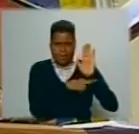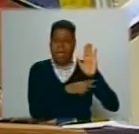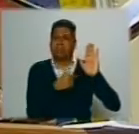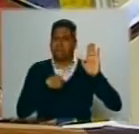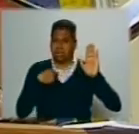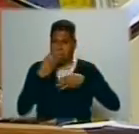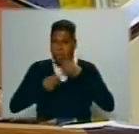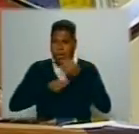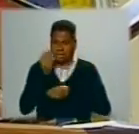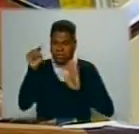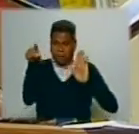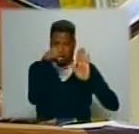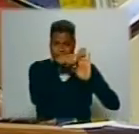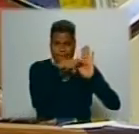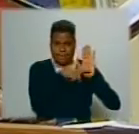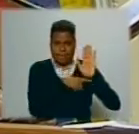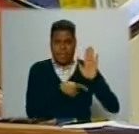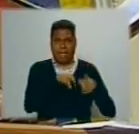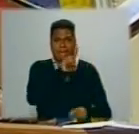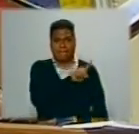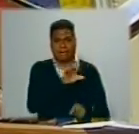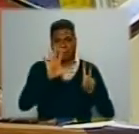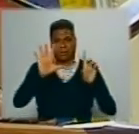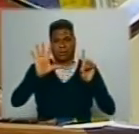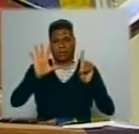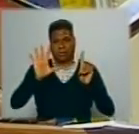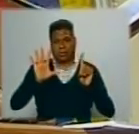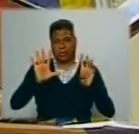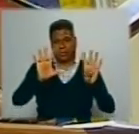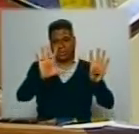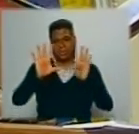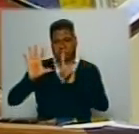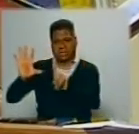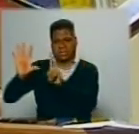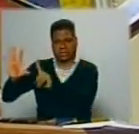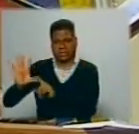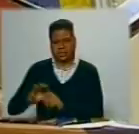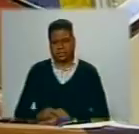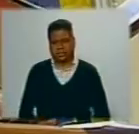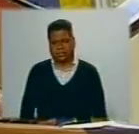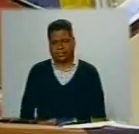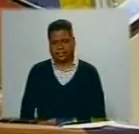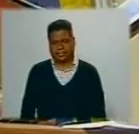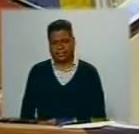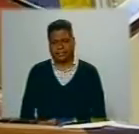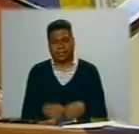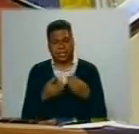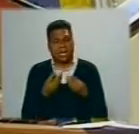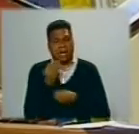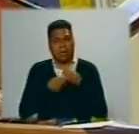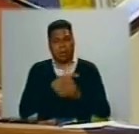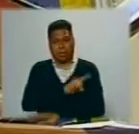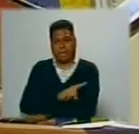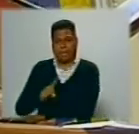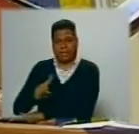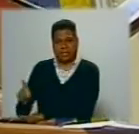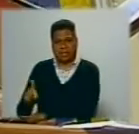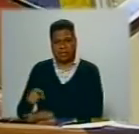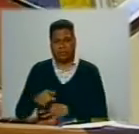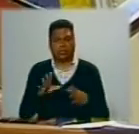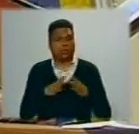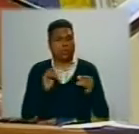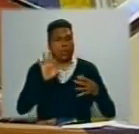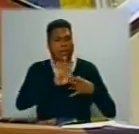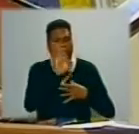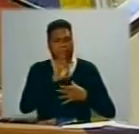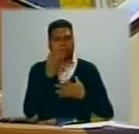de 1966, con el más riguroso apego a su mandato, propósito, espíritu y razón que